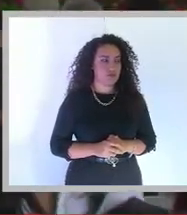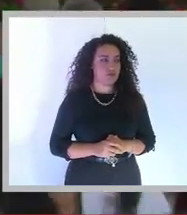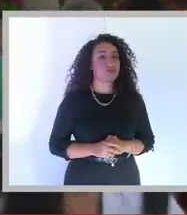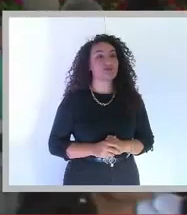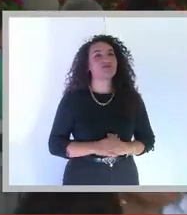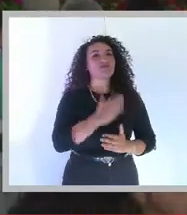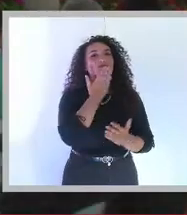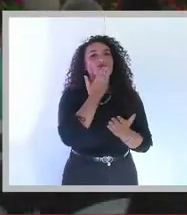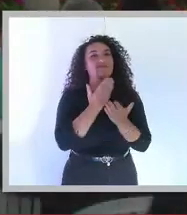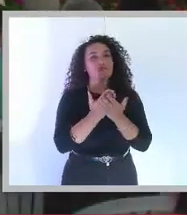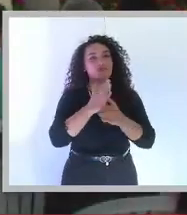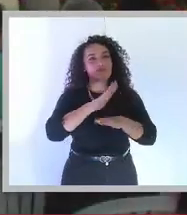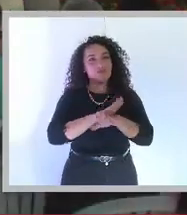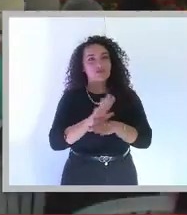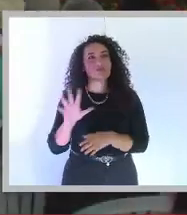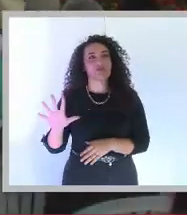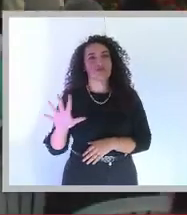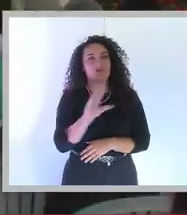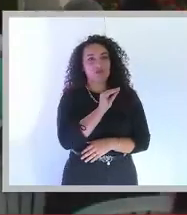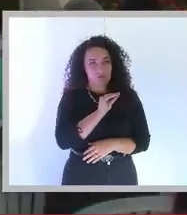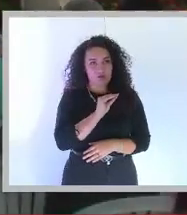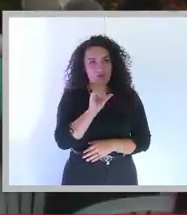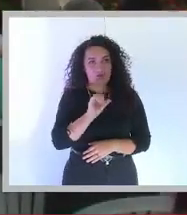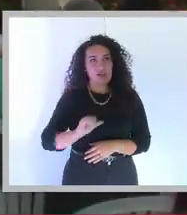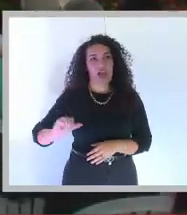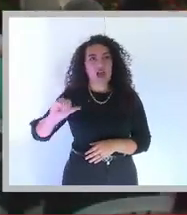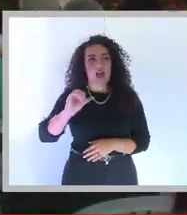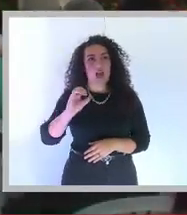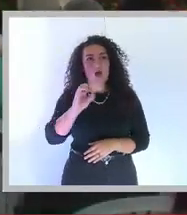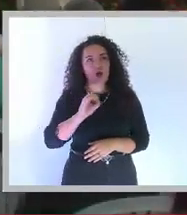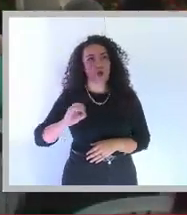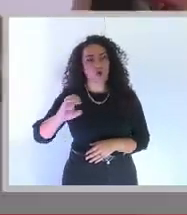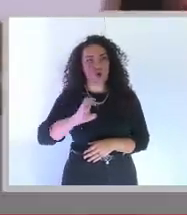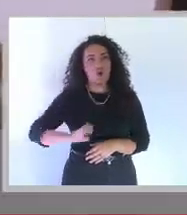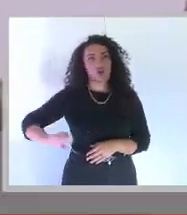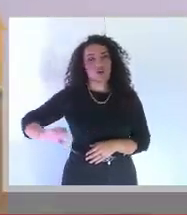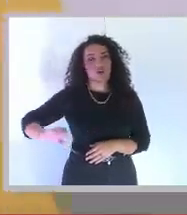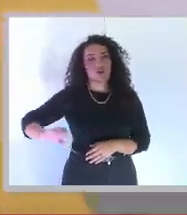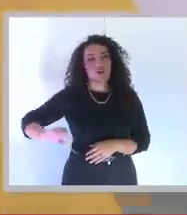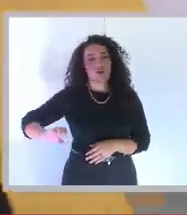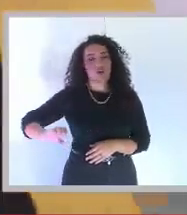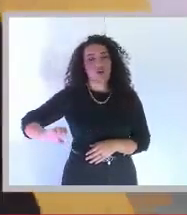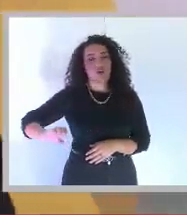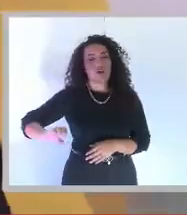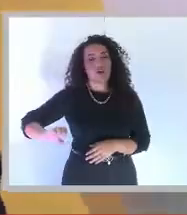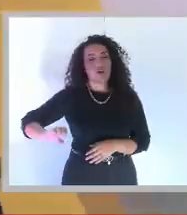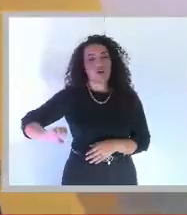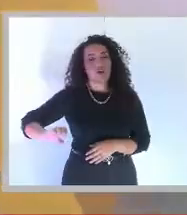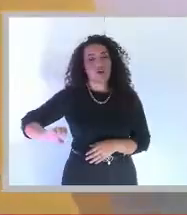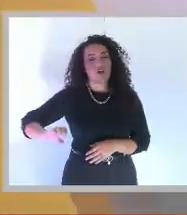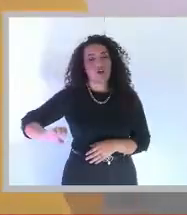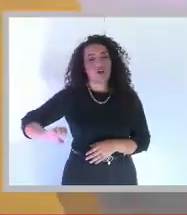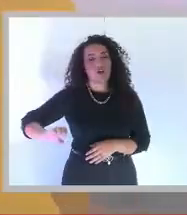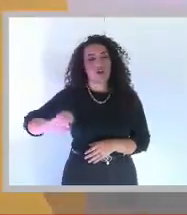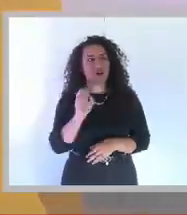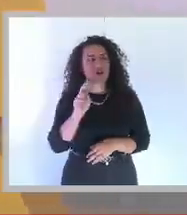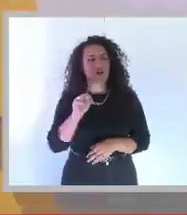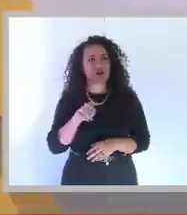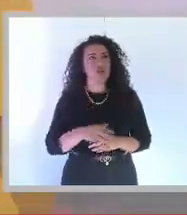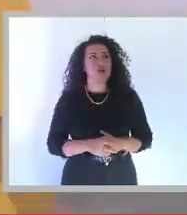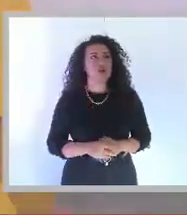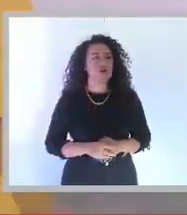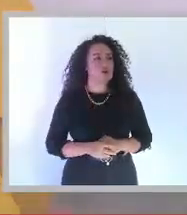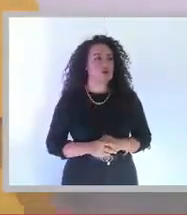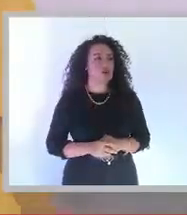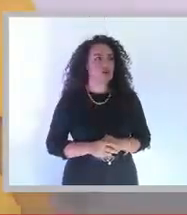Muy buenas tardes a todos, todas y todes. Soy Chris Ferguson, pastor de la Iglesia Unida de Canadá.